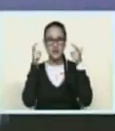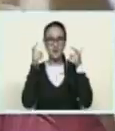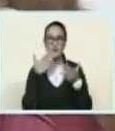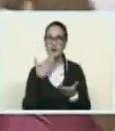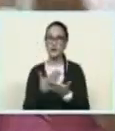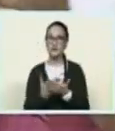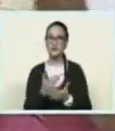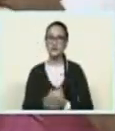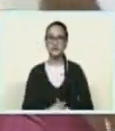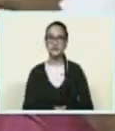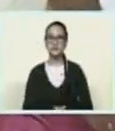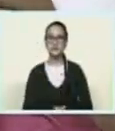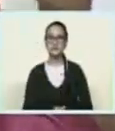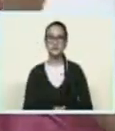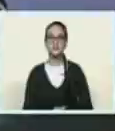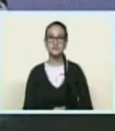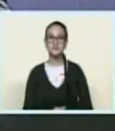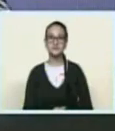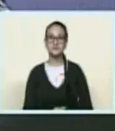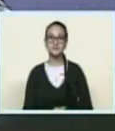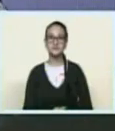Chávez.